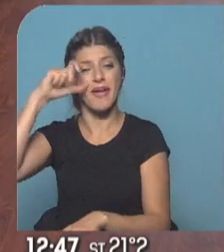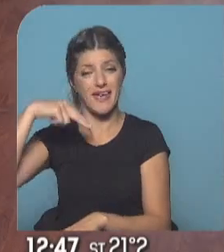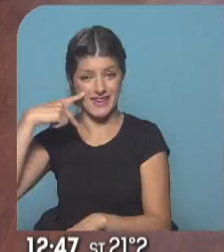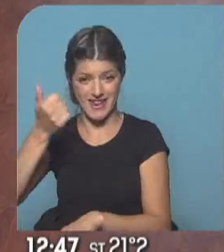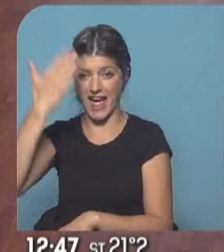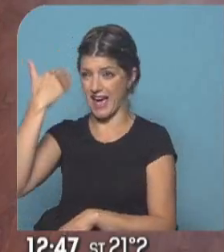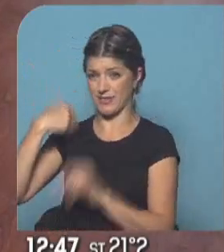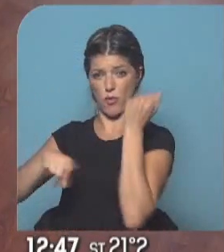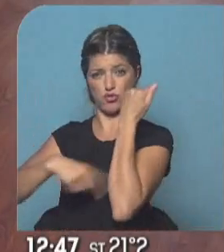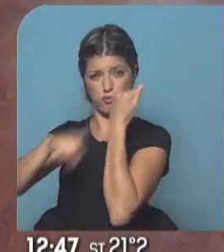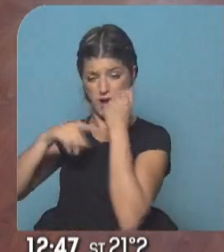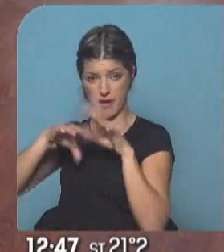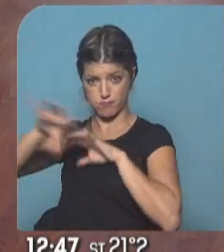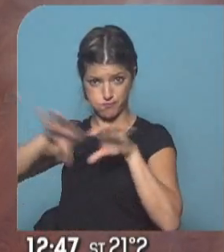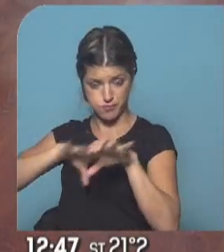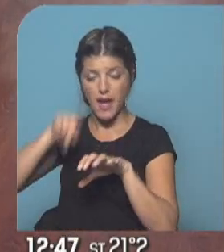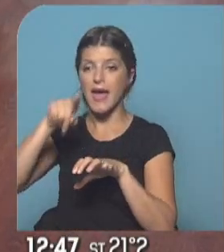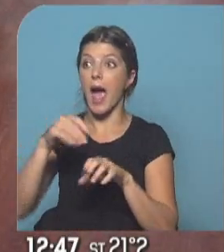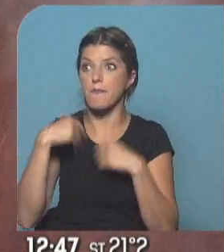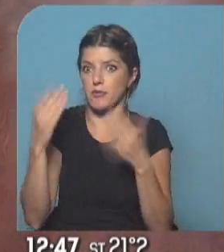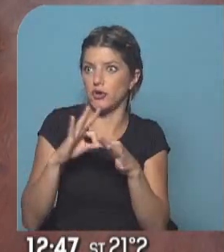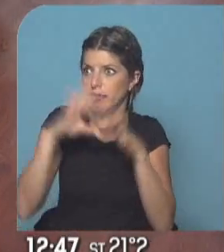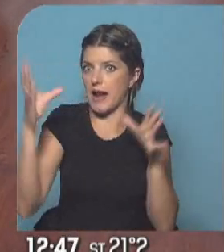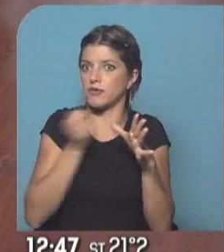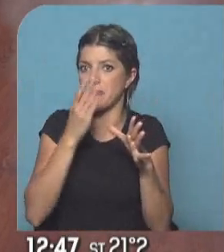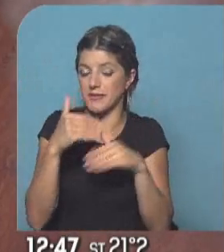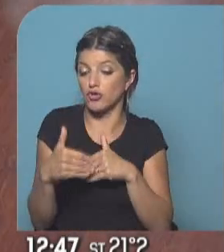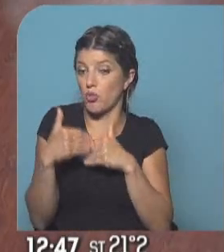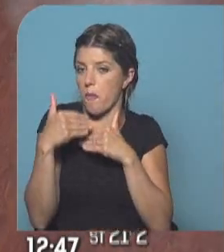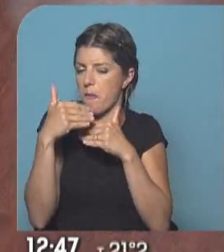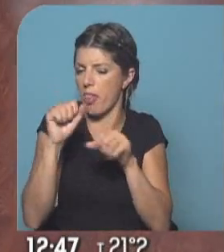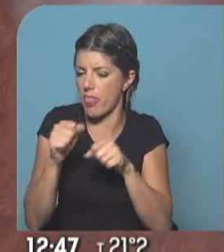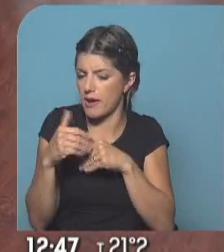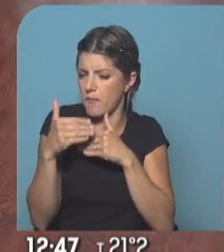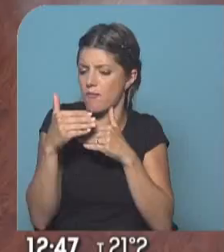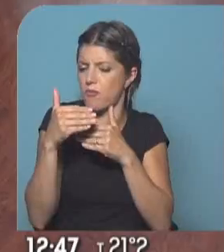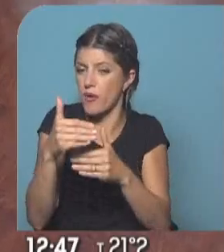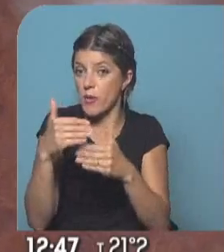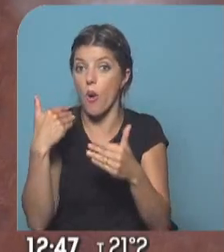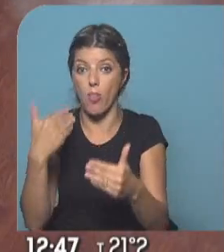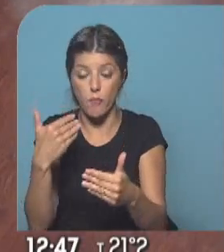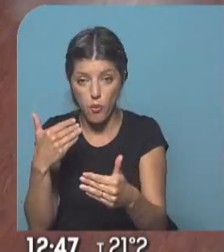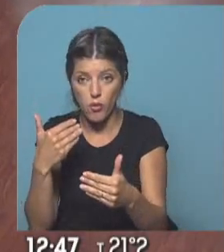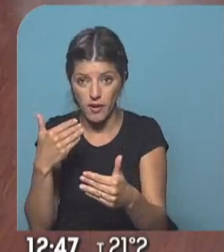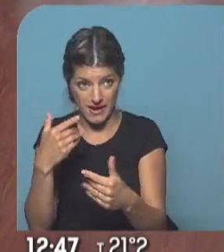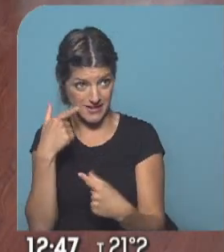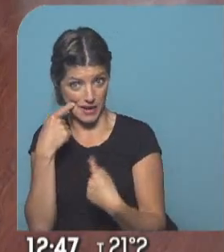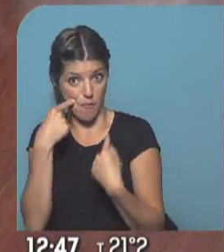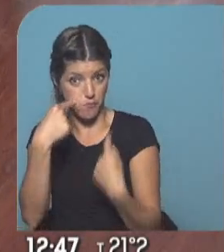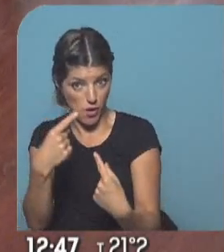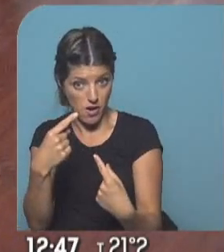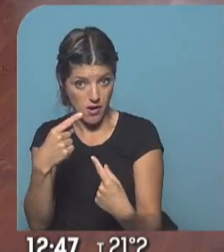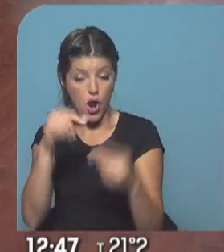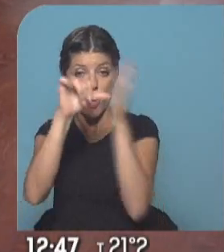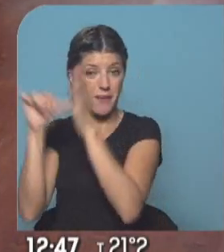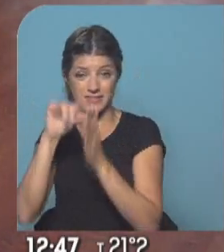Yugoslavia, aprovechó, hizo una declaración de independencia, la suspendió, y cuando hubo condiciones que se la reconocieran desde la comunidad